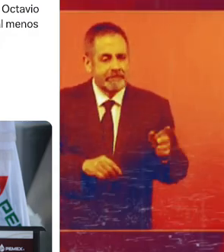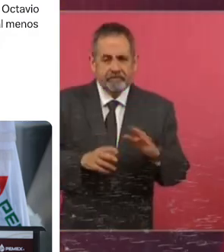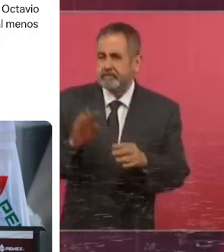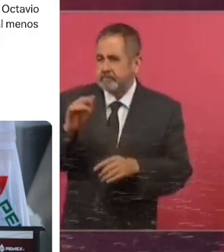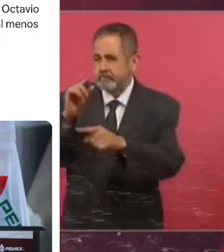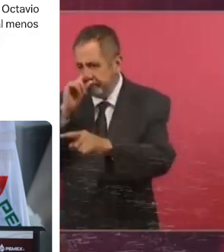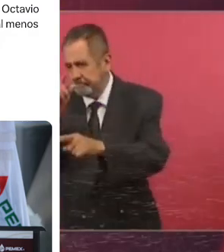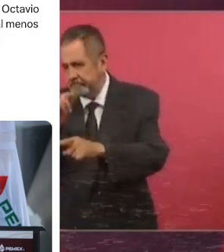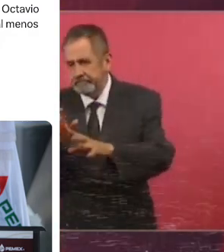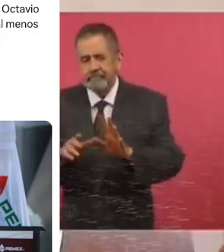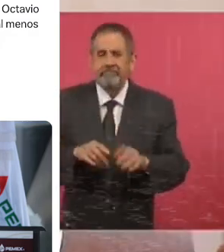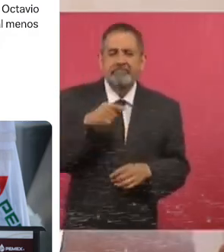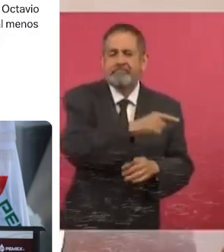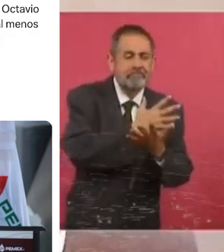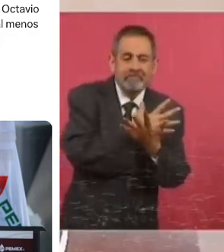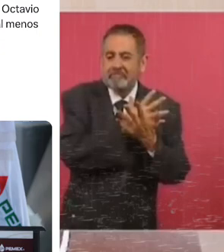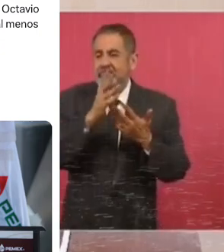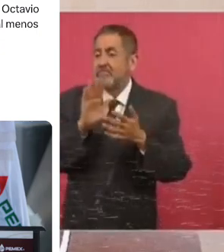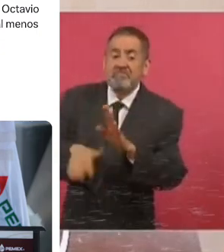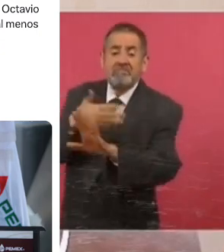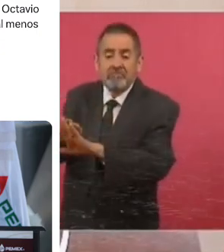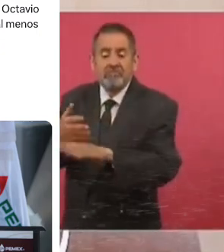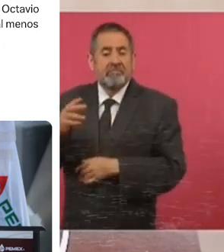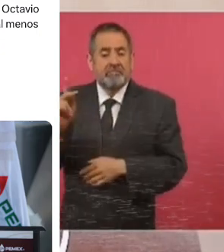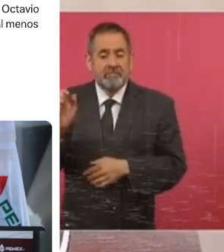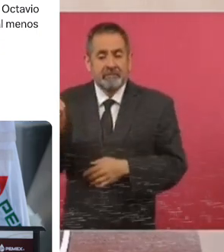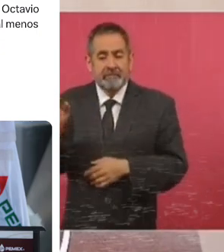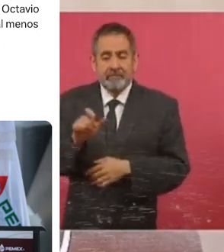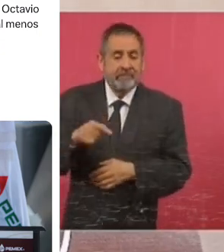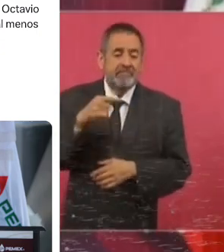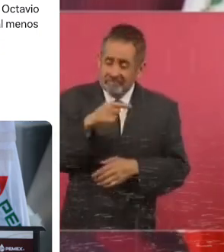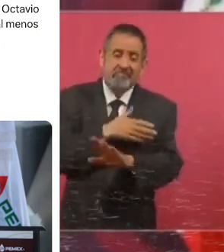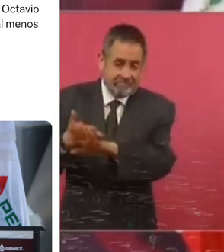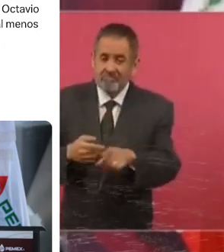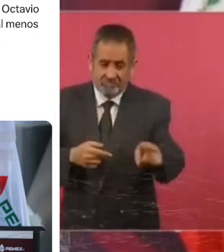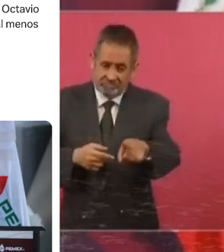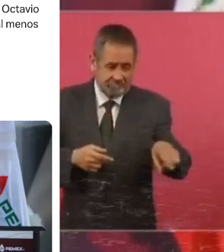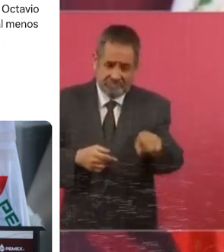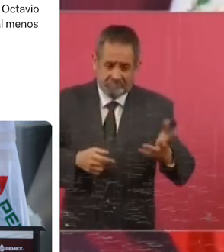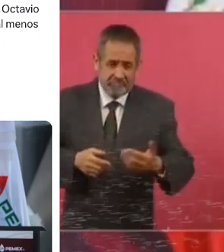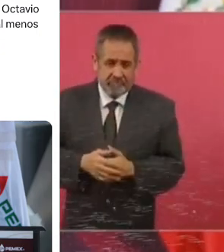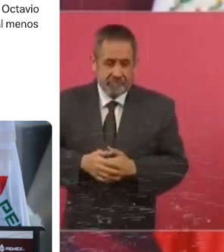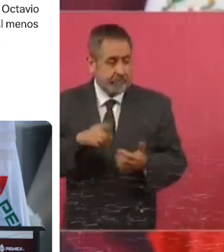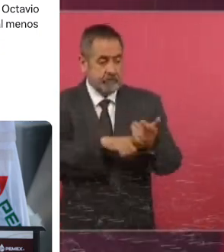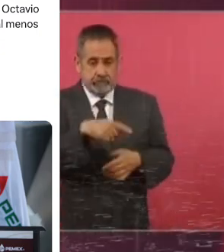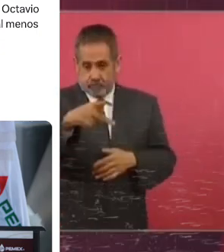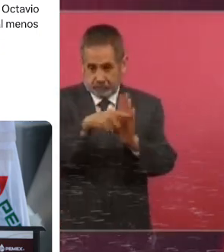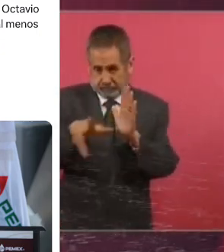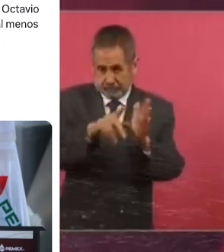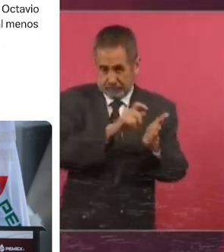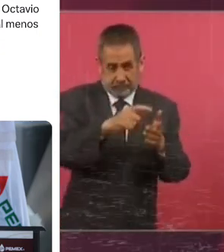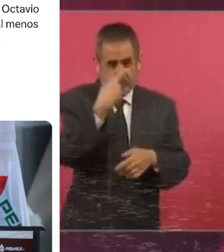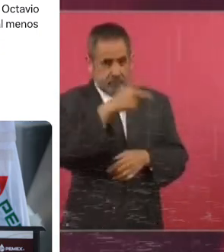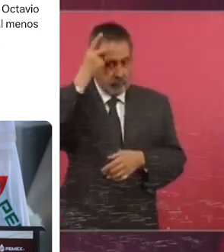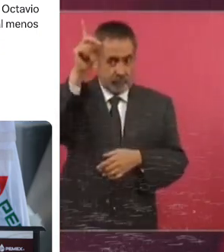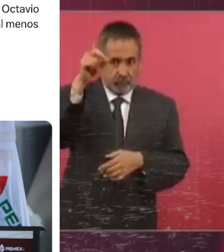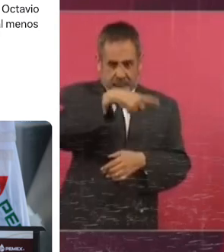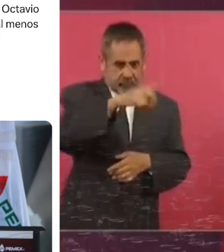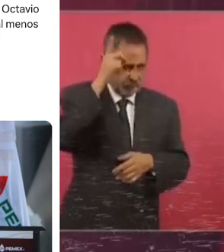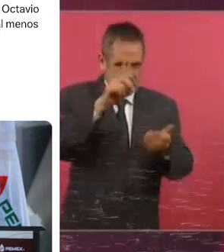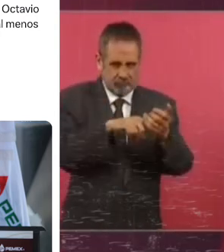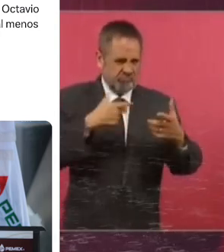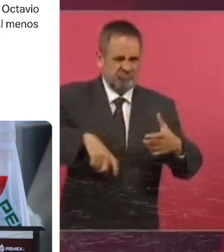fallas. Tu periódico está en contra de Pemex. O sea, para los dueños de tu periódico y